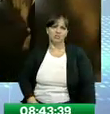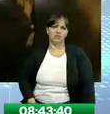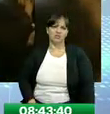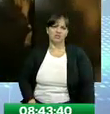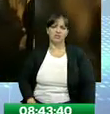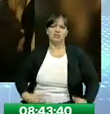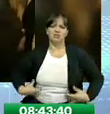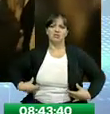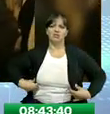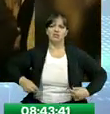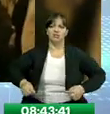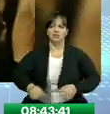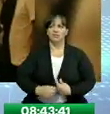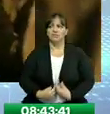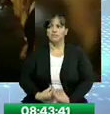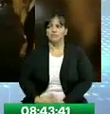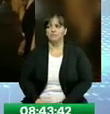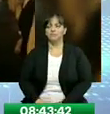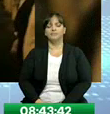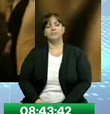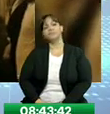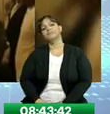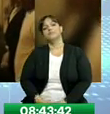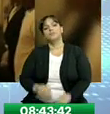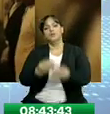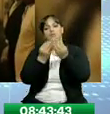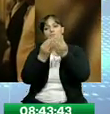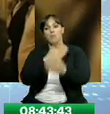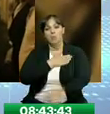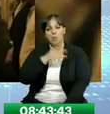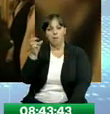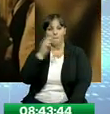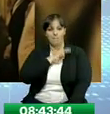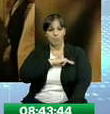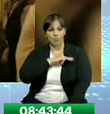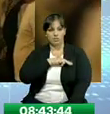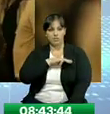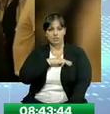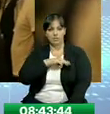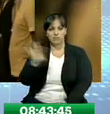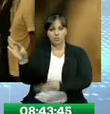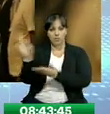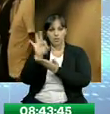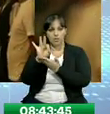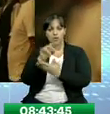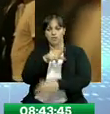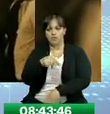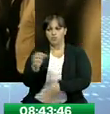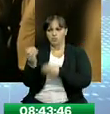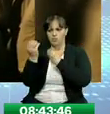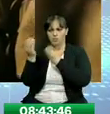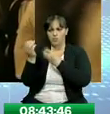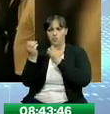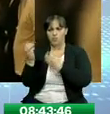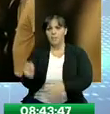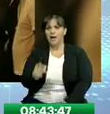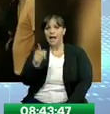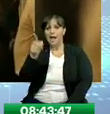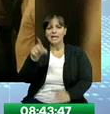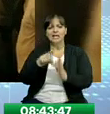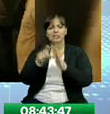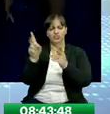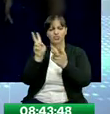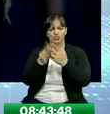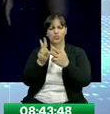de ruego mi querido charlie le hagas conocer el asunto de la fuerza café cita que la dejan abierta porque parece que vivienda